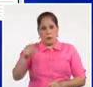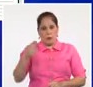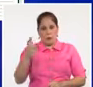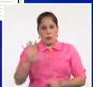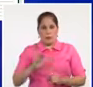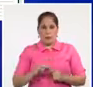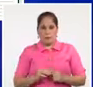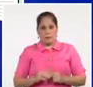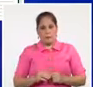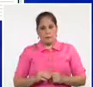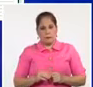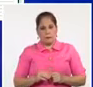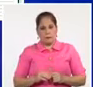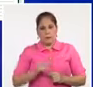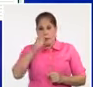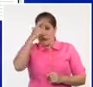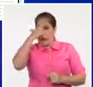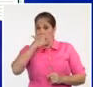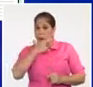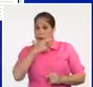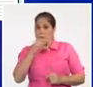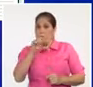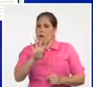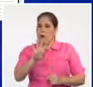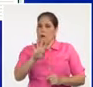464,5, Ciego de Ávila